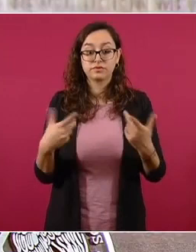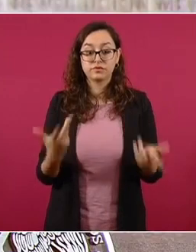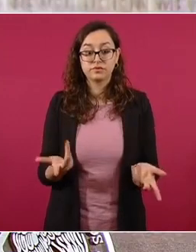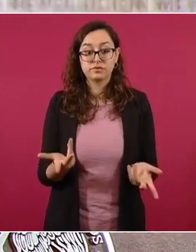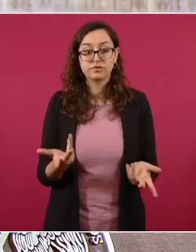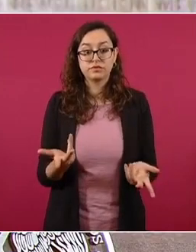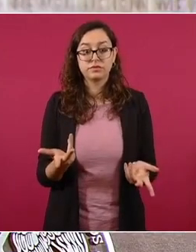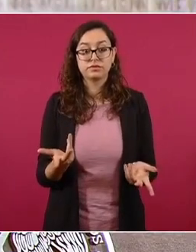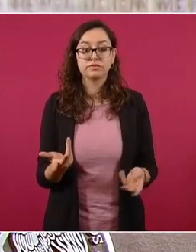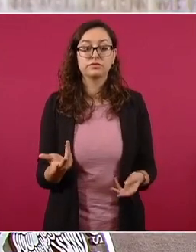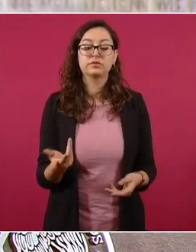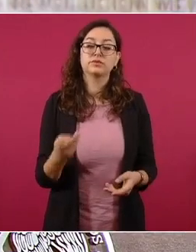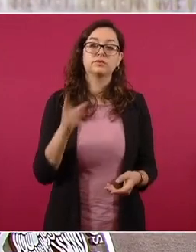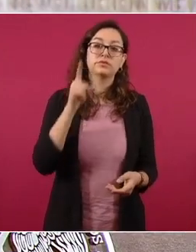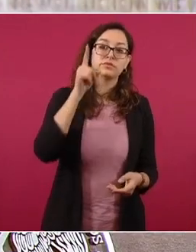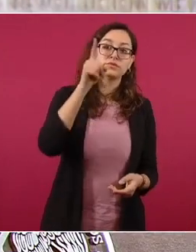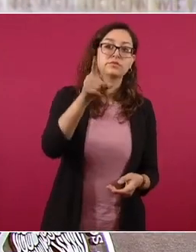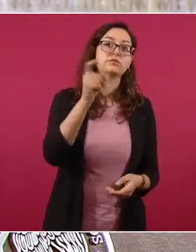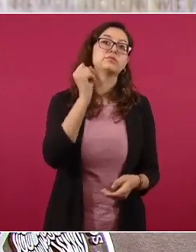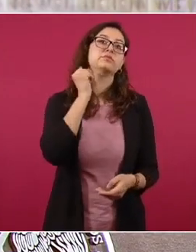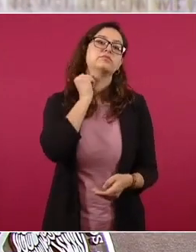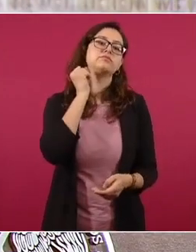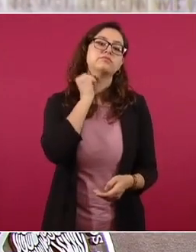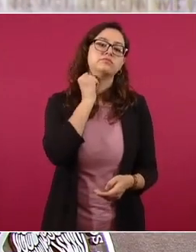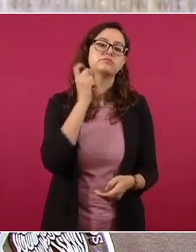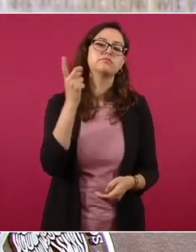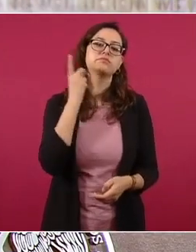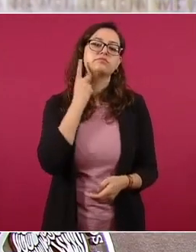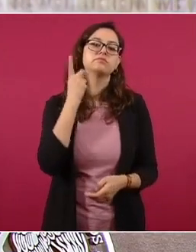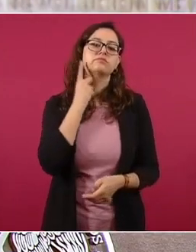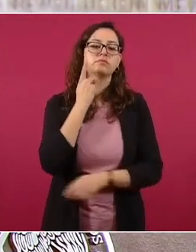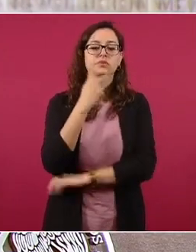senadores y diputados plurinominales?